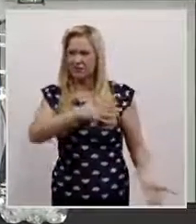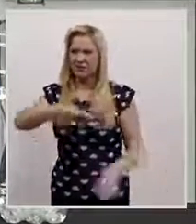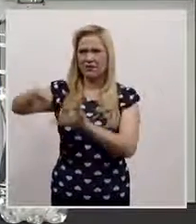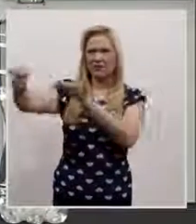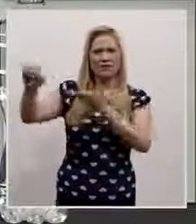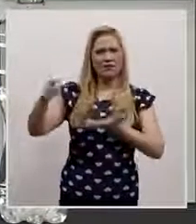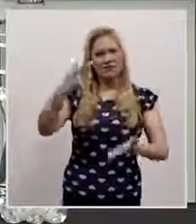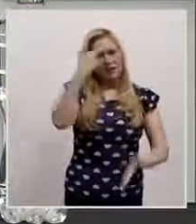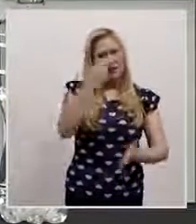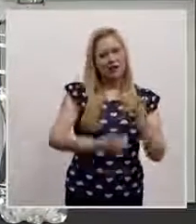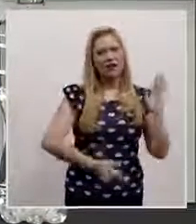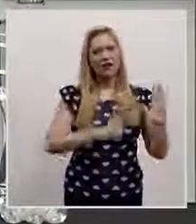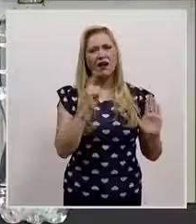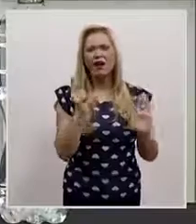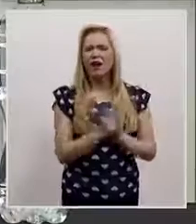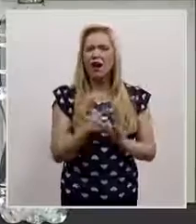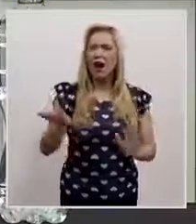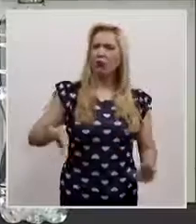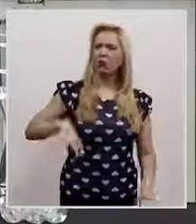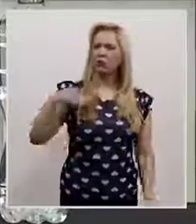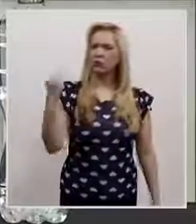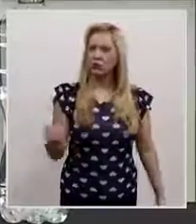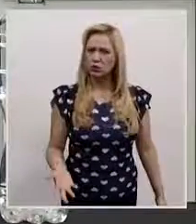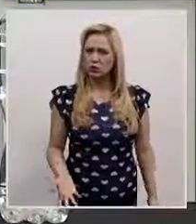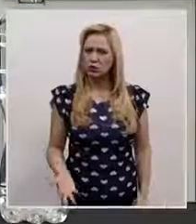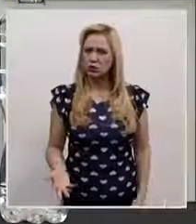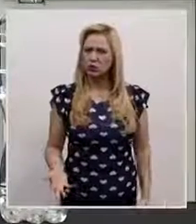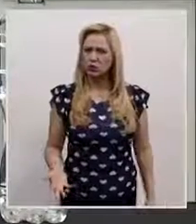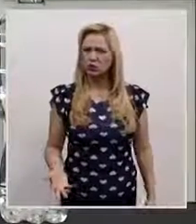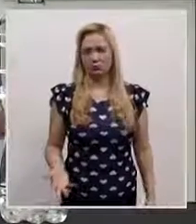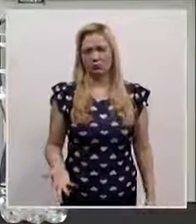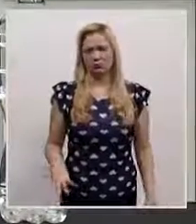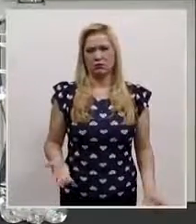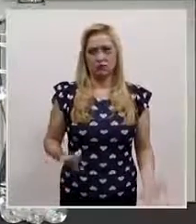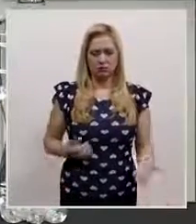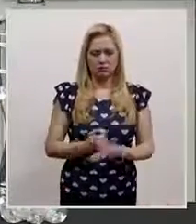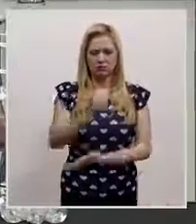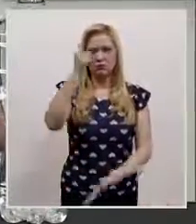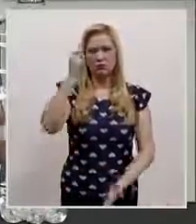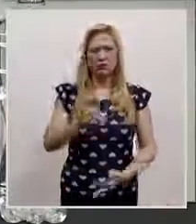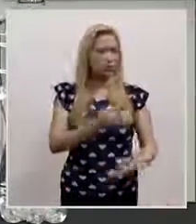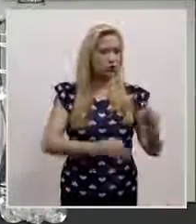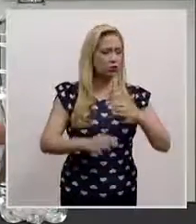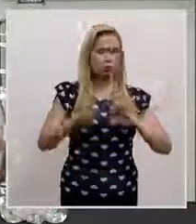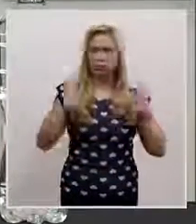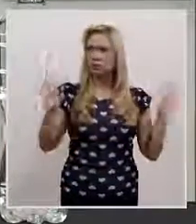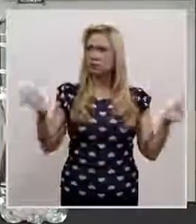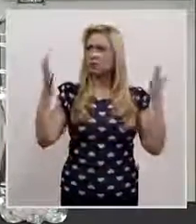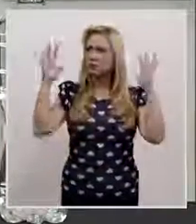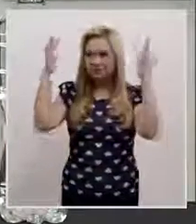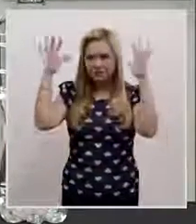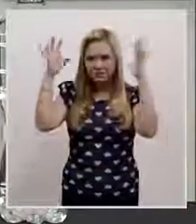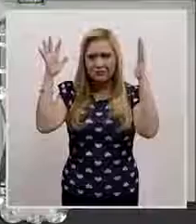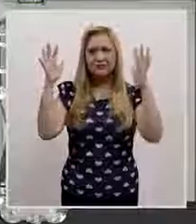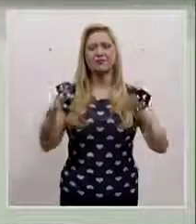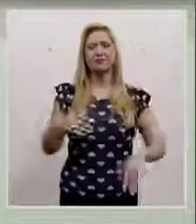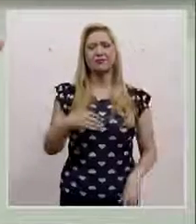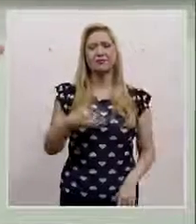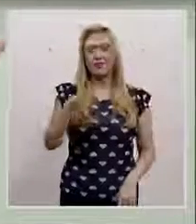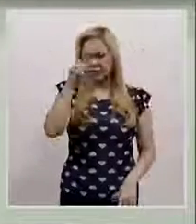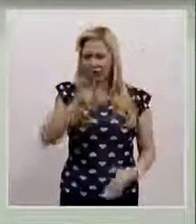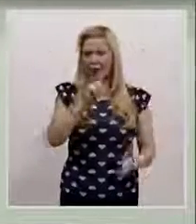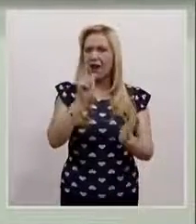legalidad y porque consiguió un acto arbitrario y desde ese punto de vista es una sentencia no sólo que celebramos todos aquellos que creemos en el estado de derecho